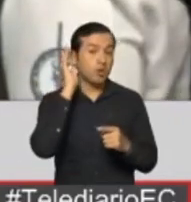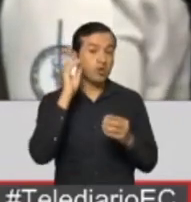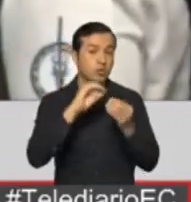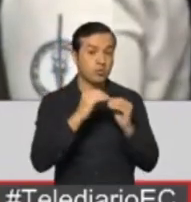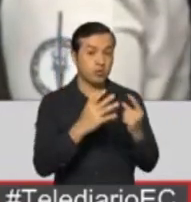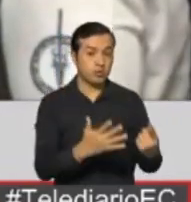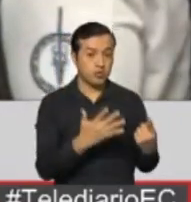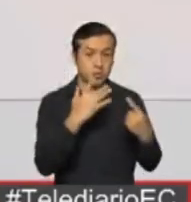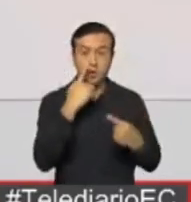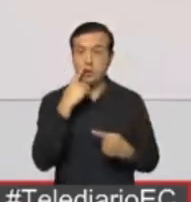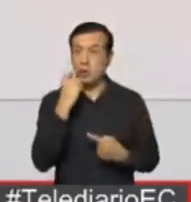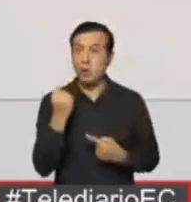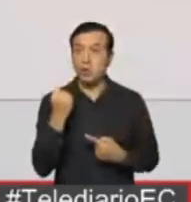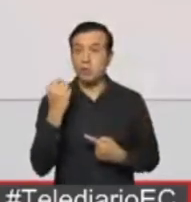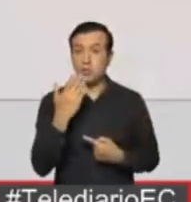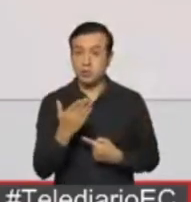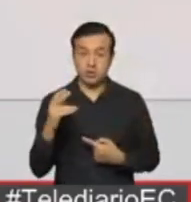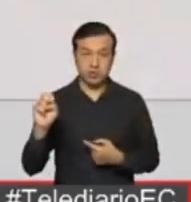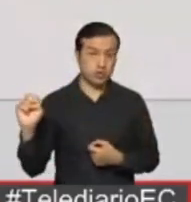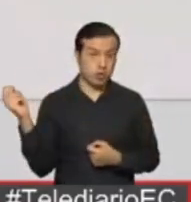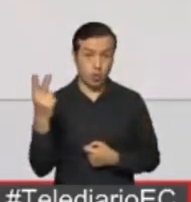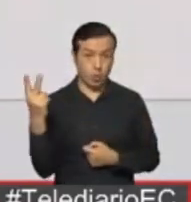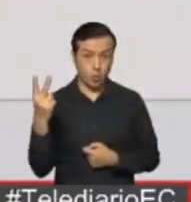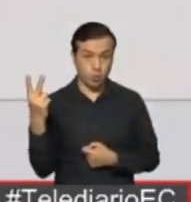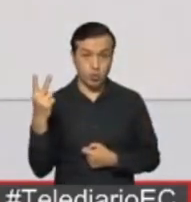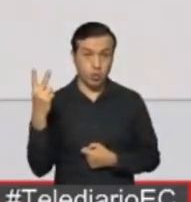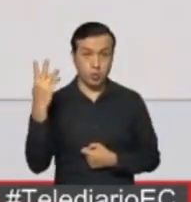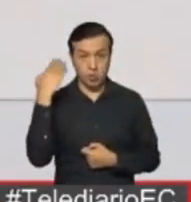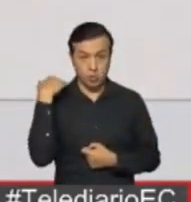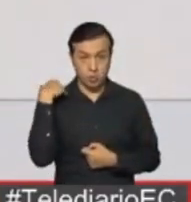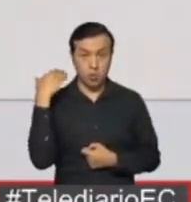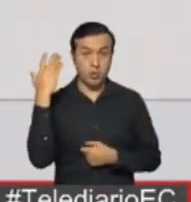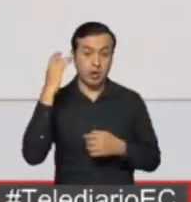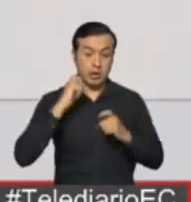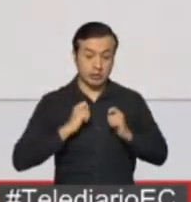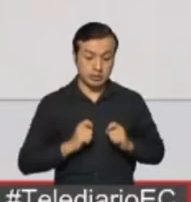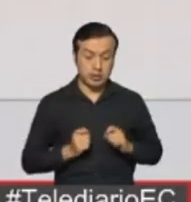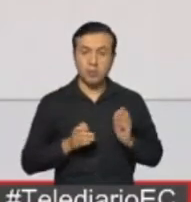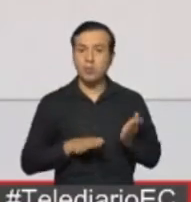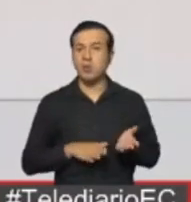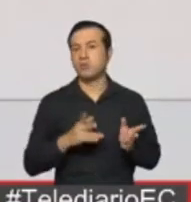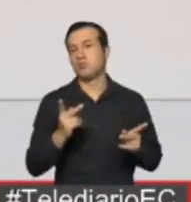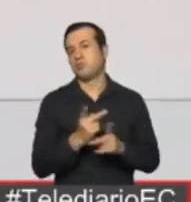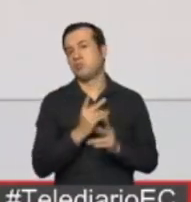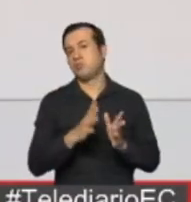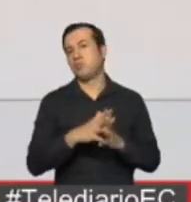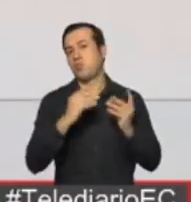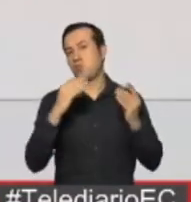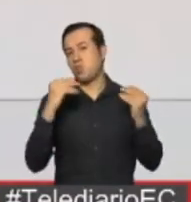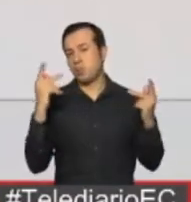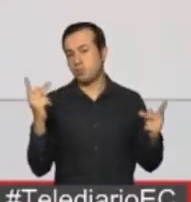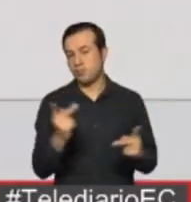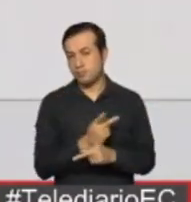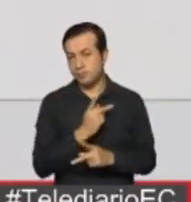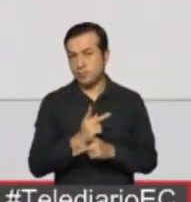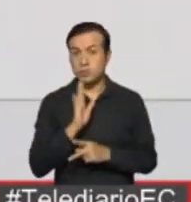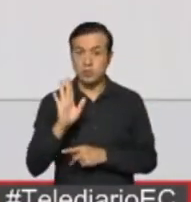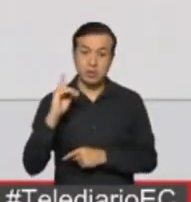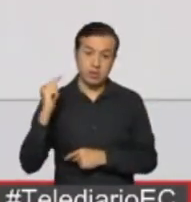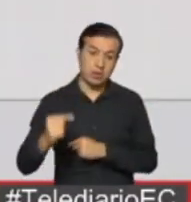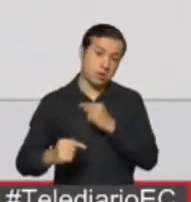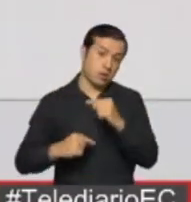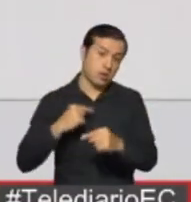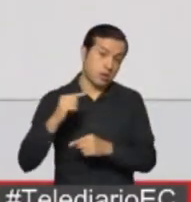6 y en el caso de los hombres está en el segundo lugar entonces estamos hablando que es un cáncer que ha incrementado notablemente tanto su frecuencia